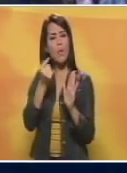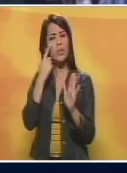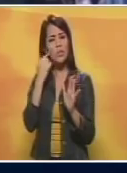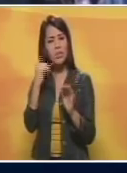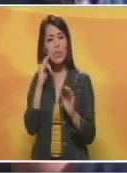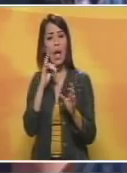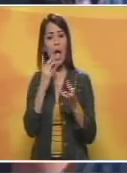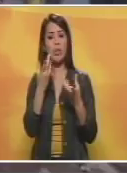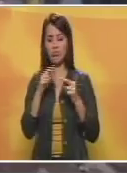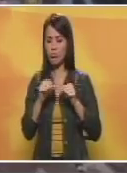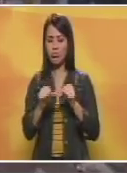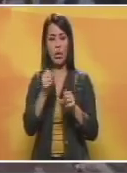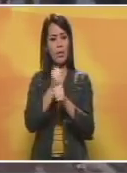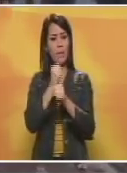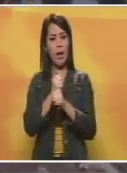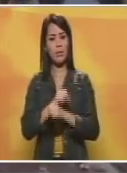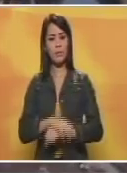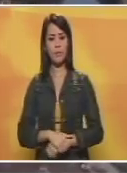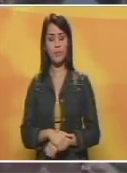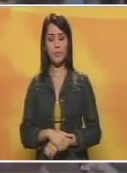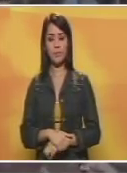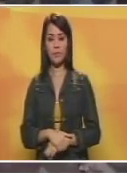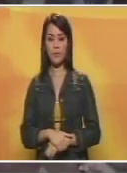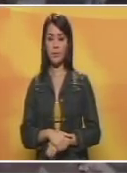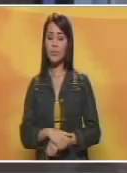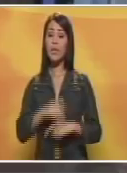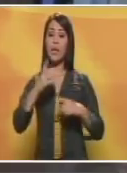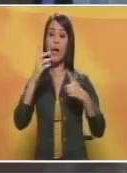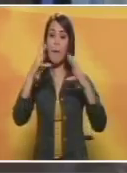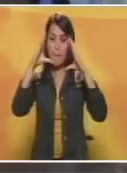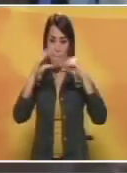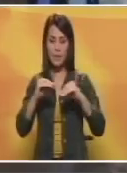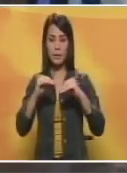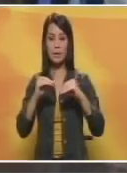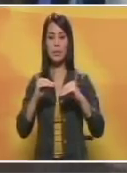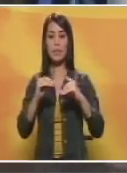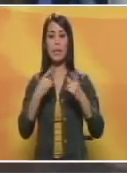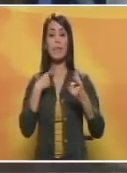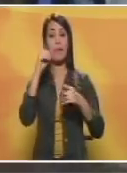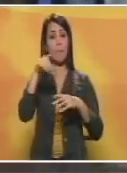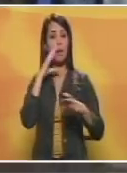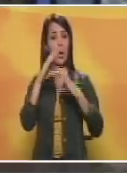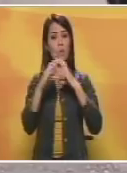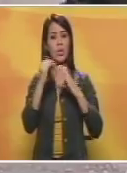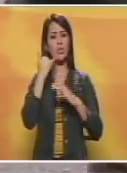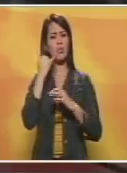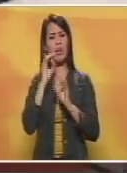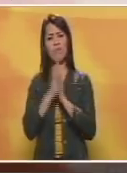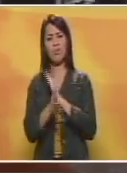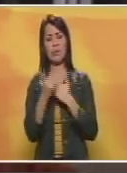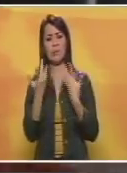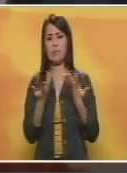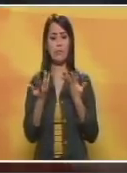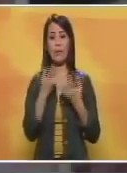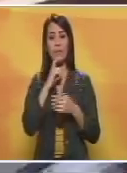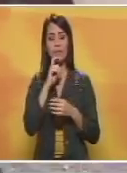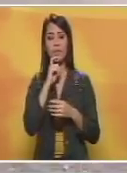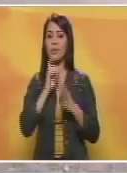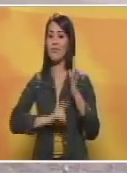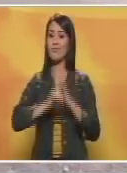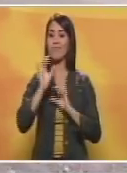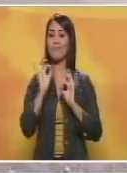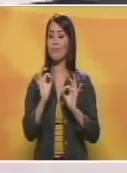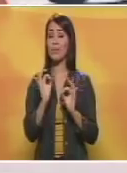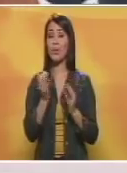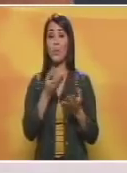siga circulando señalan que ante la falta de la electricidad y las fallas en las comunicaciones no se ha podido desarrollar con éxito el censo